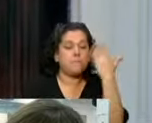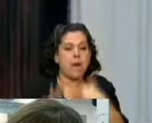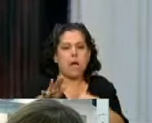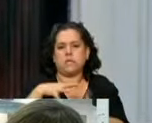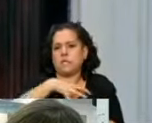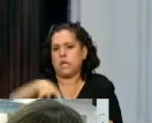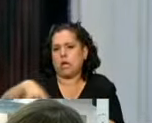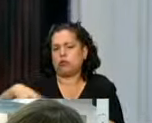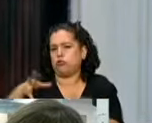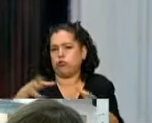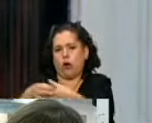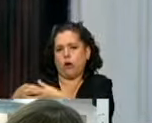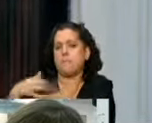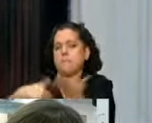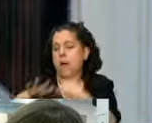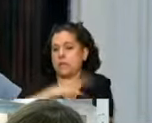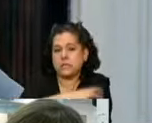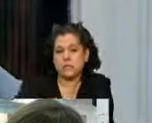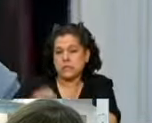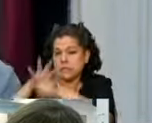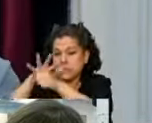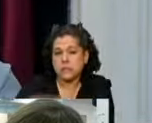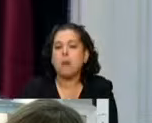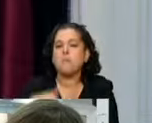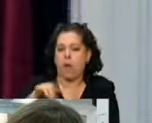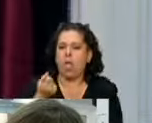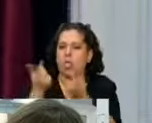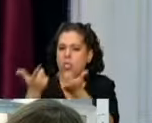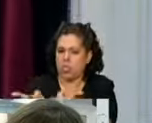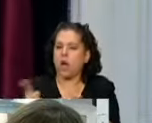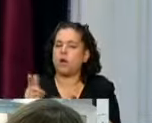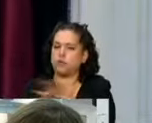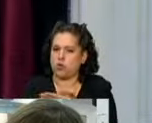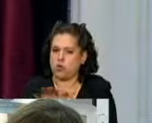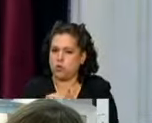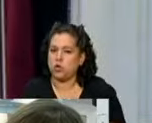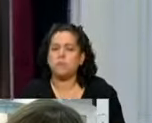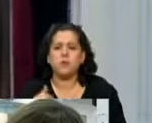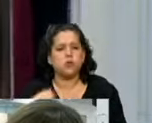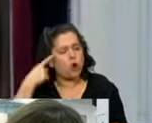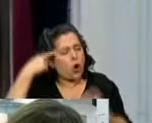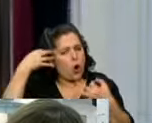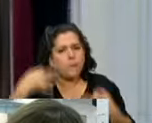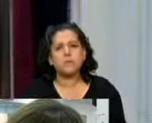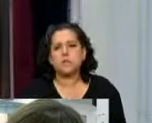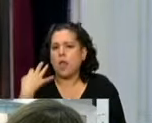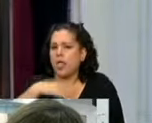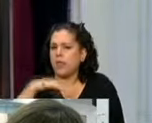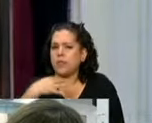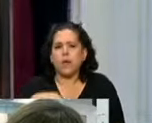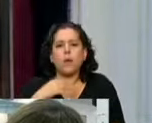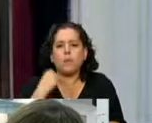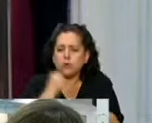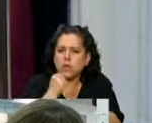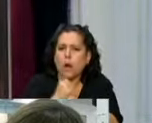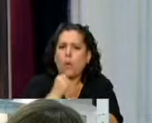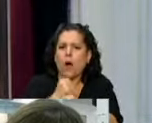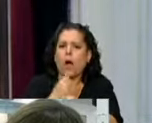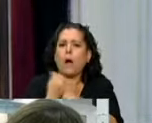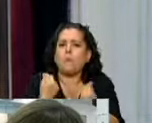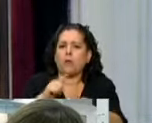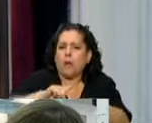o sea esto es la la mayoría que pueden juntar es kirchnerismo más radicalismo más hacemos coalición Federal más bloques provinciales como bien decía